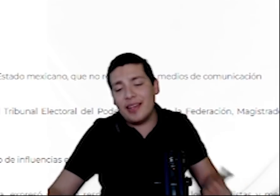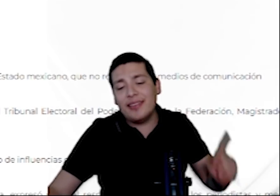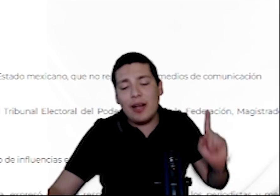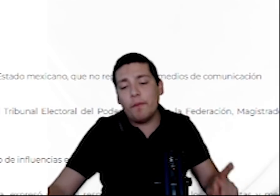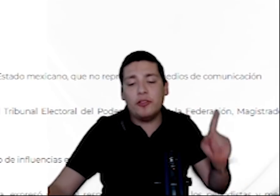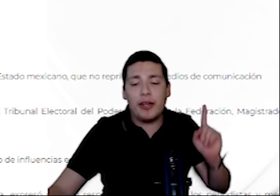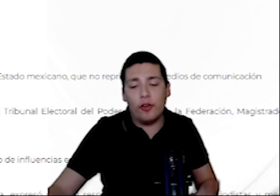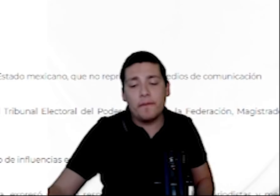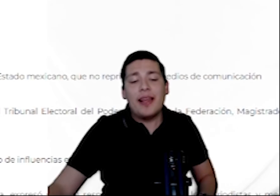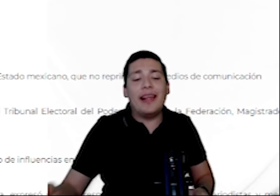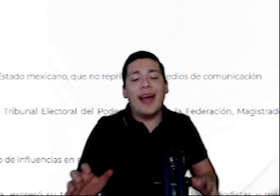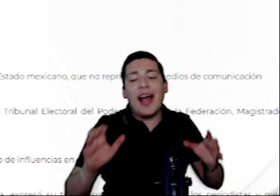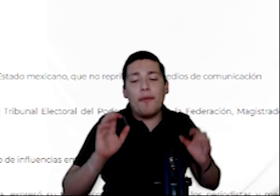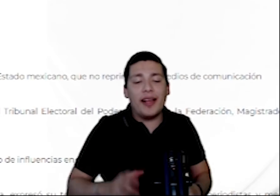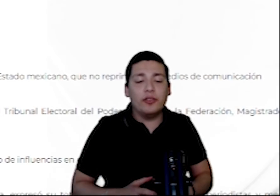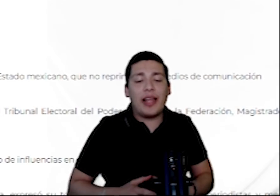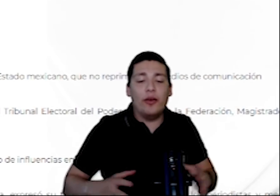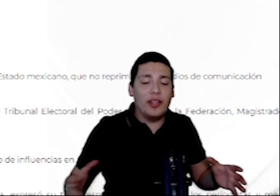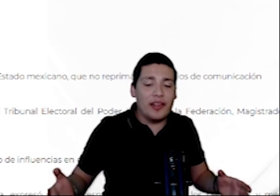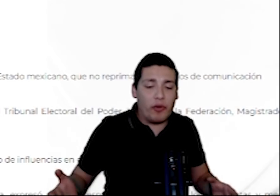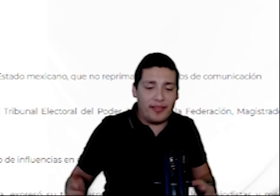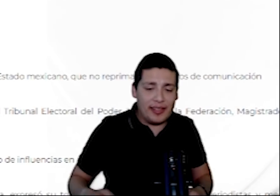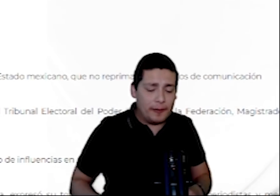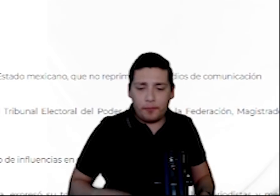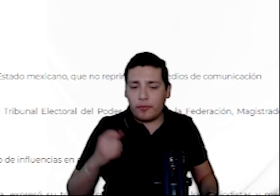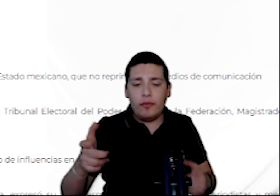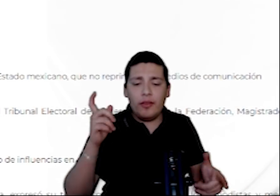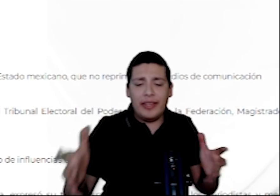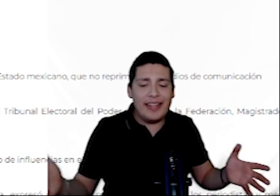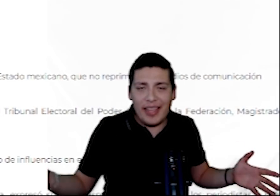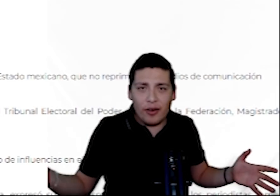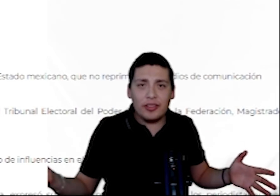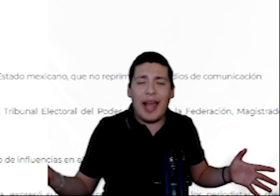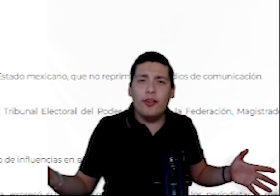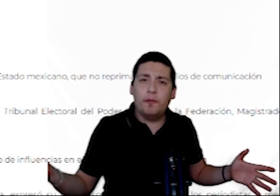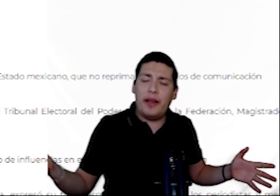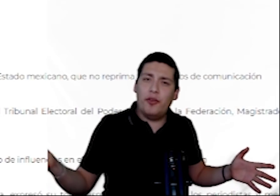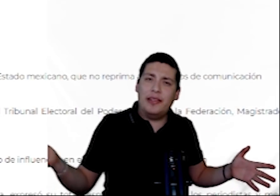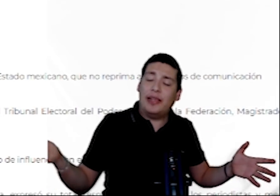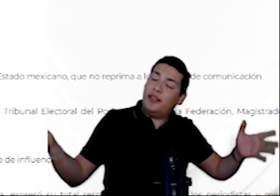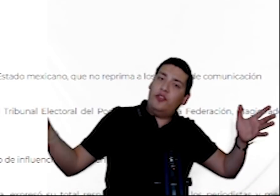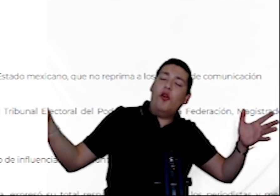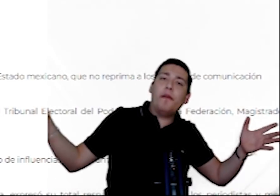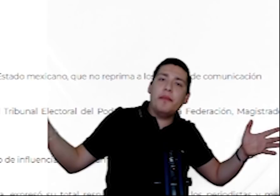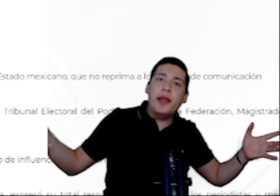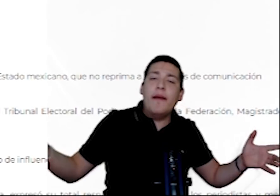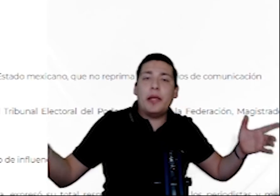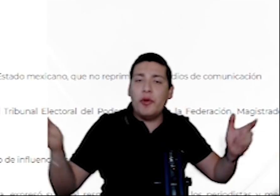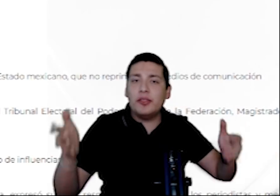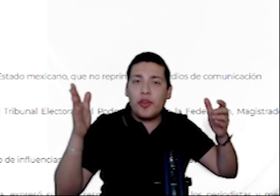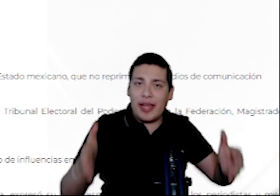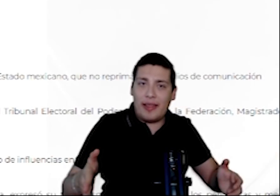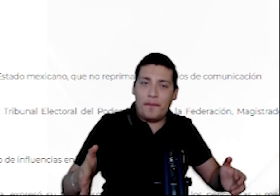El presidente López Obrador le da abrazos a los delincuentes y tiros a los periodistas. Disculpenme,